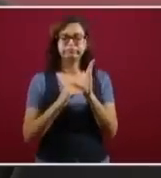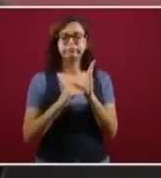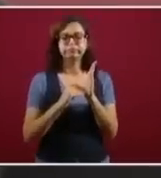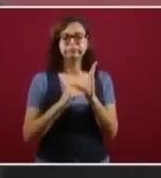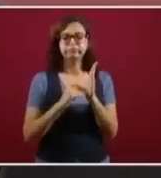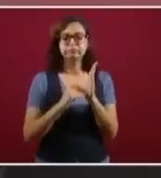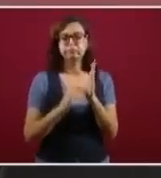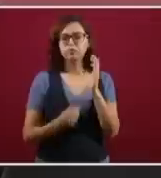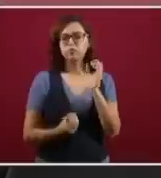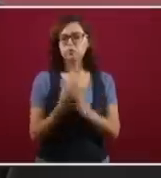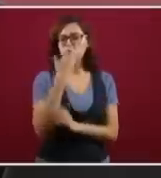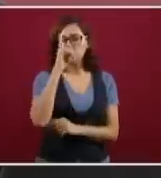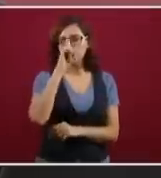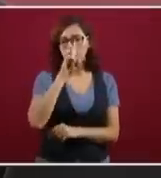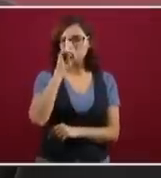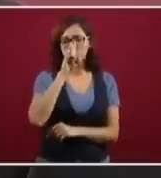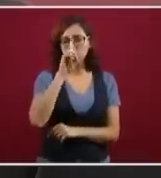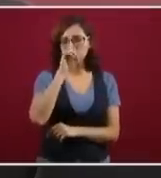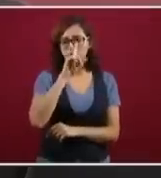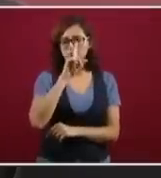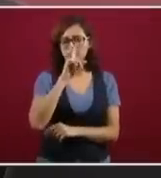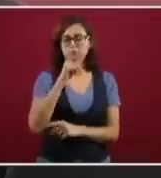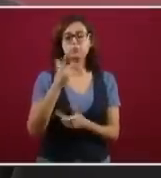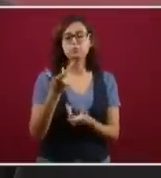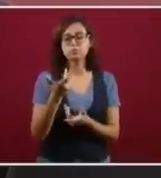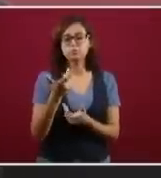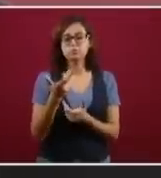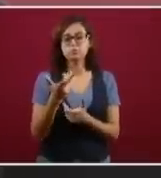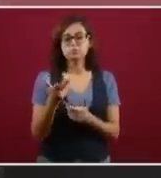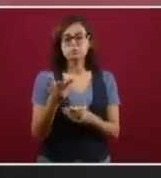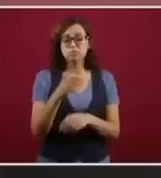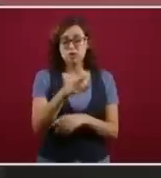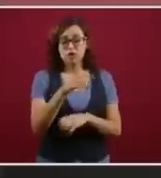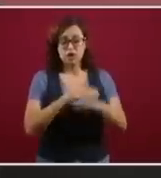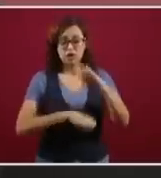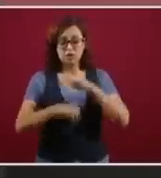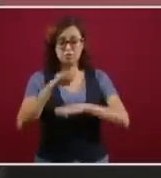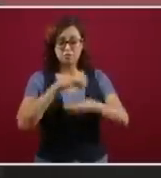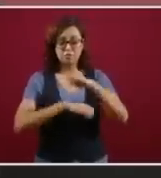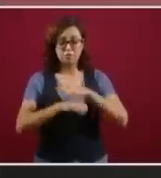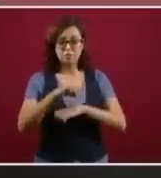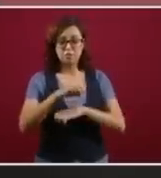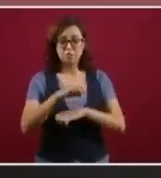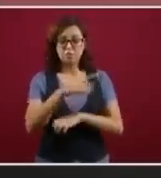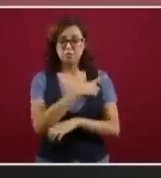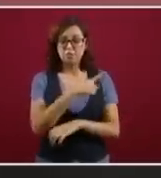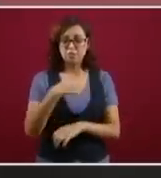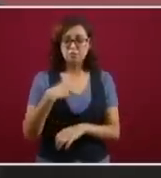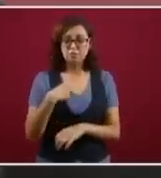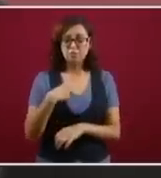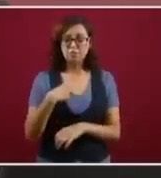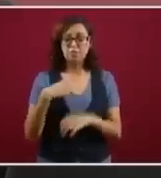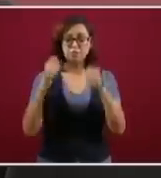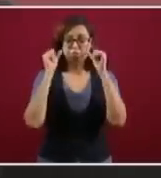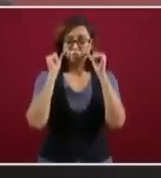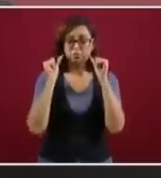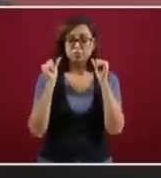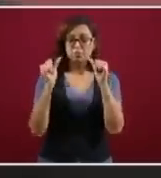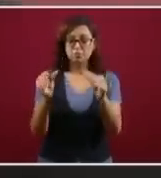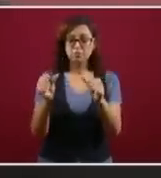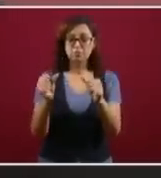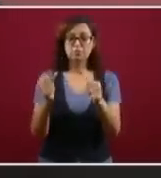recomiendan que la empresa se ocupe de